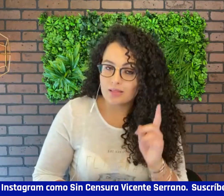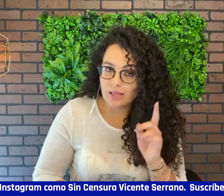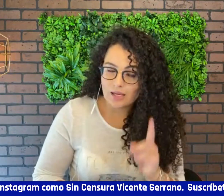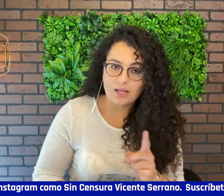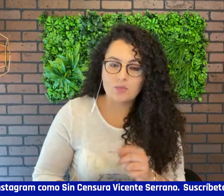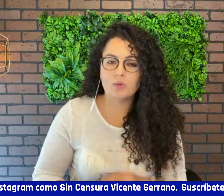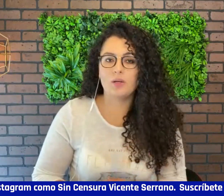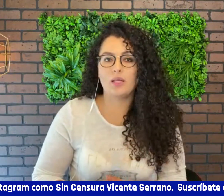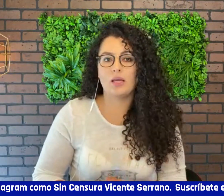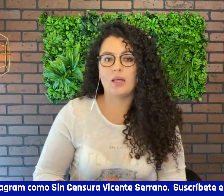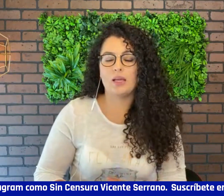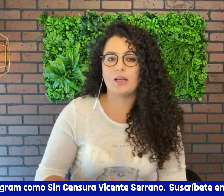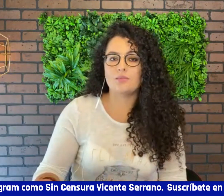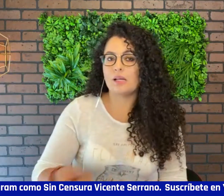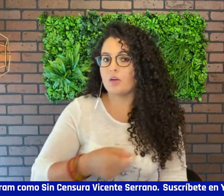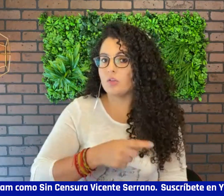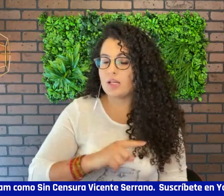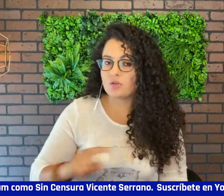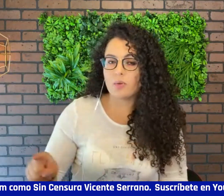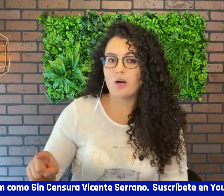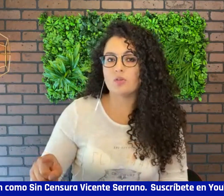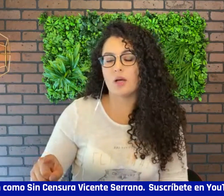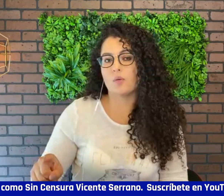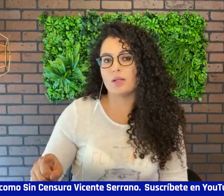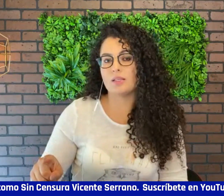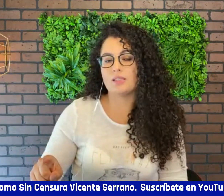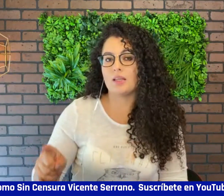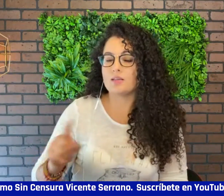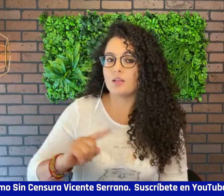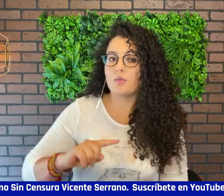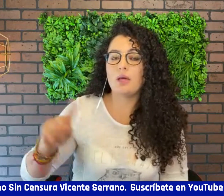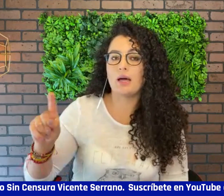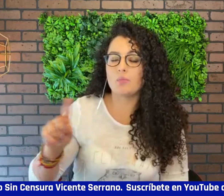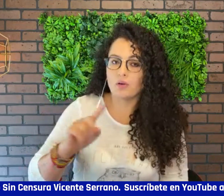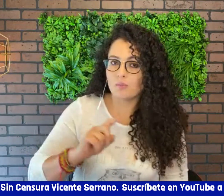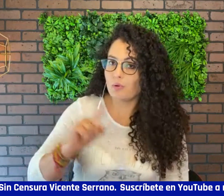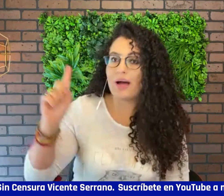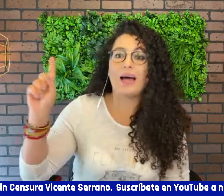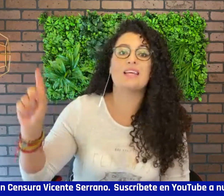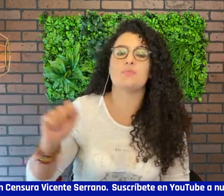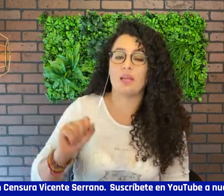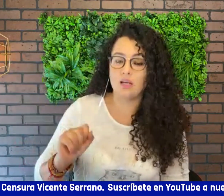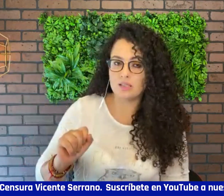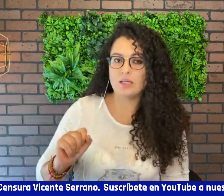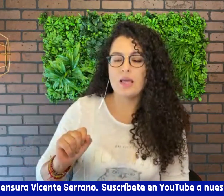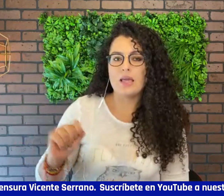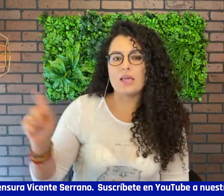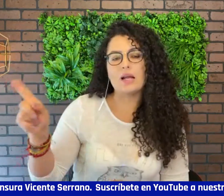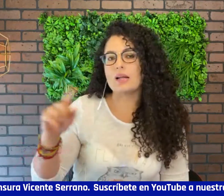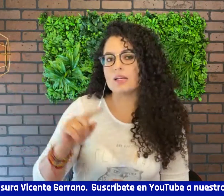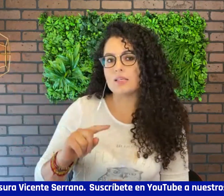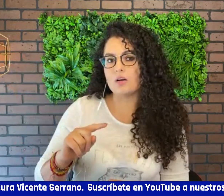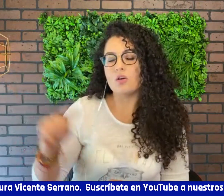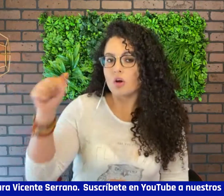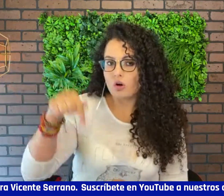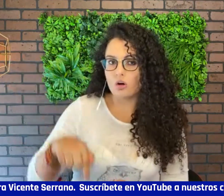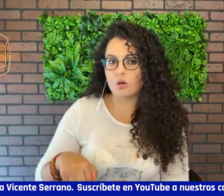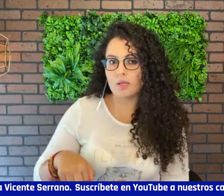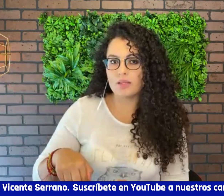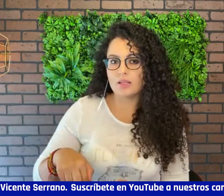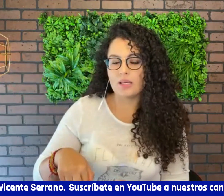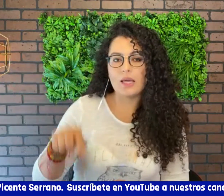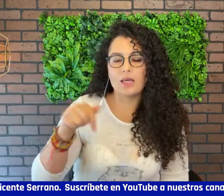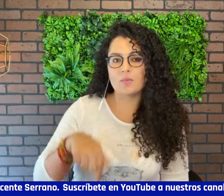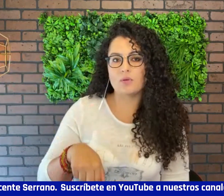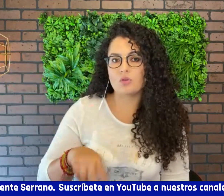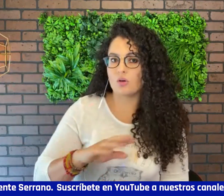muchos de clase privilegiada que les valieron 3 sobernos cacahuates y que decidieron viajar, por ejemplo, a Aspen y que regresaron con